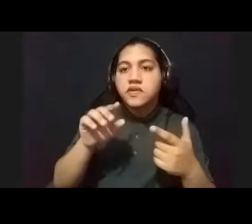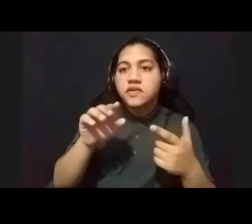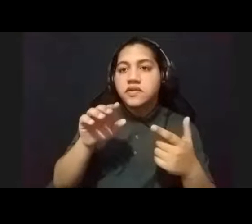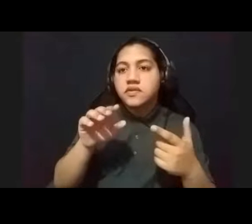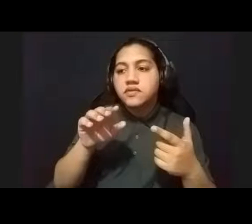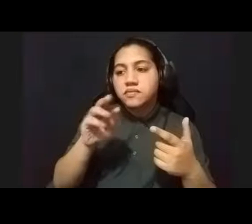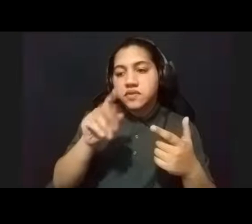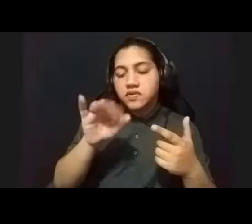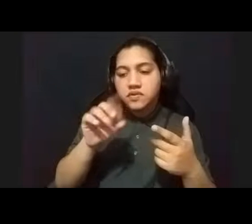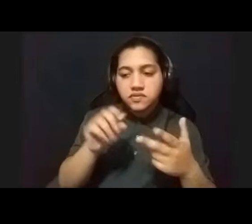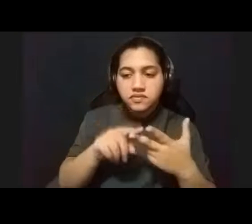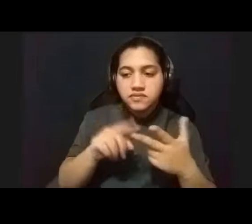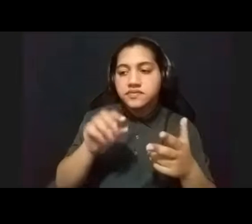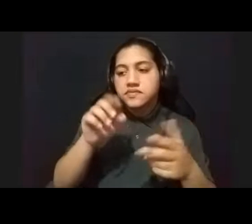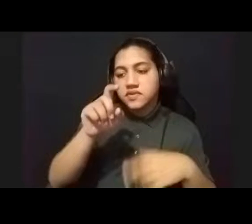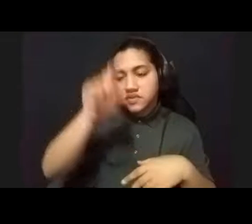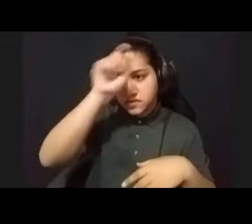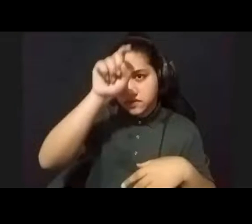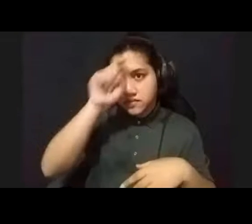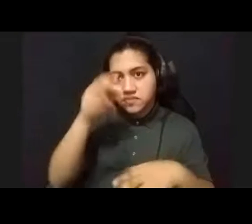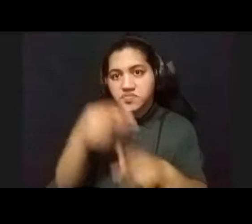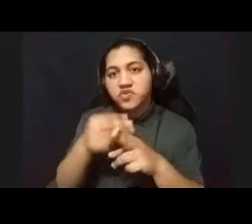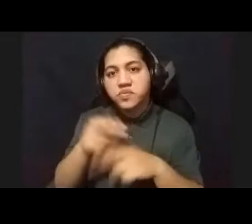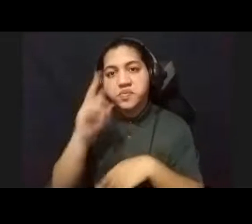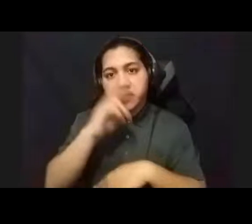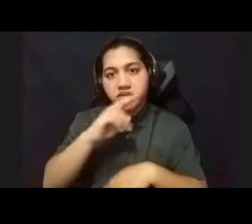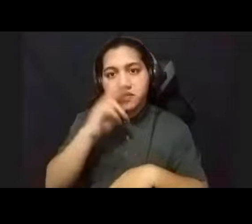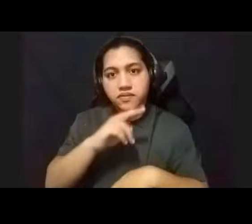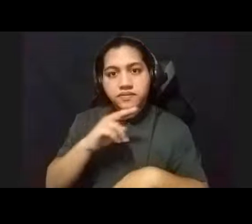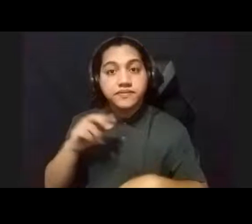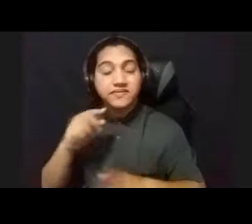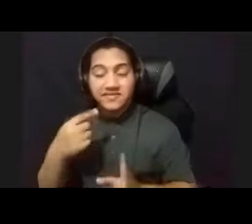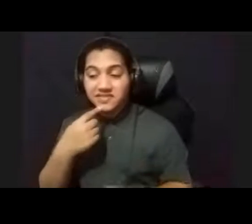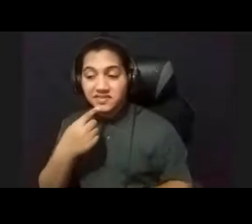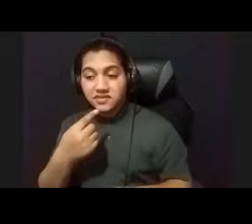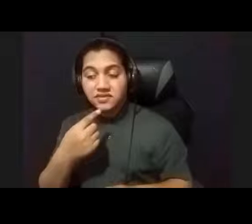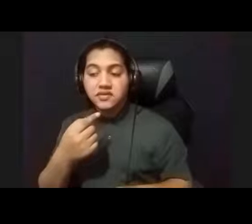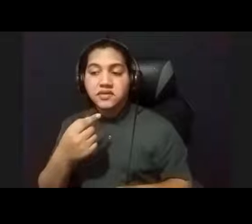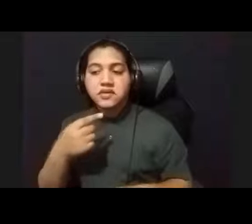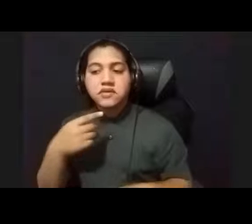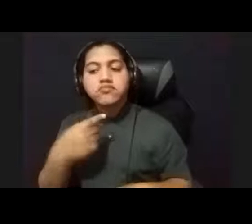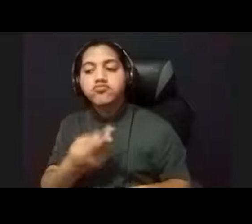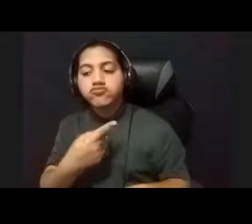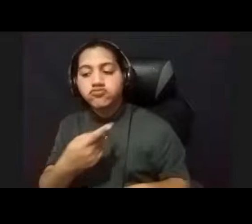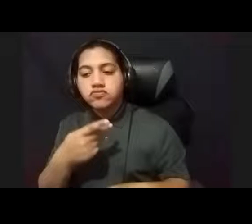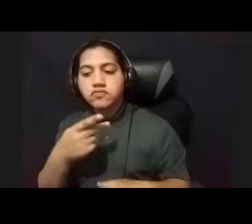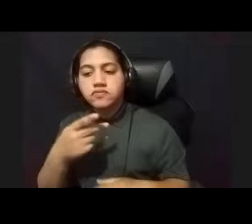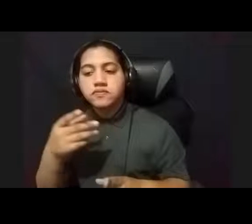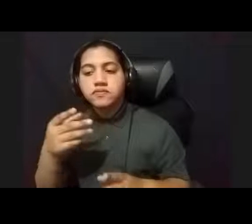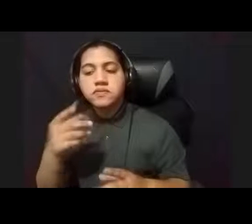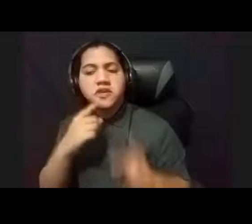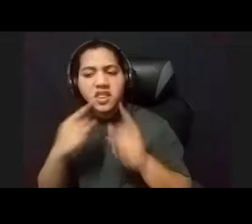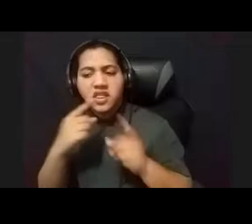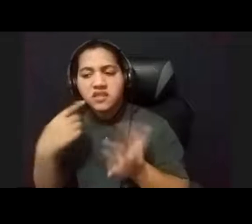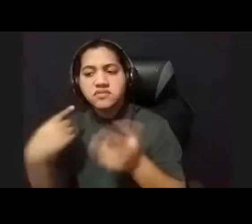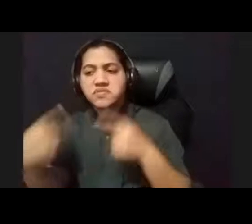de Persia, él se llama ratón. Y cuando ella le dice, si tú y yo tenemos una discusión, ¿con qué tú me